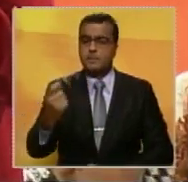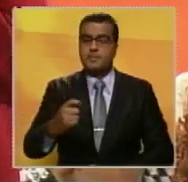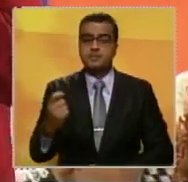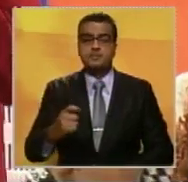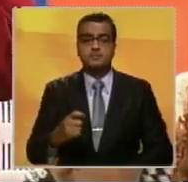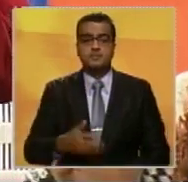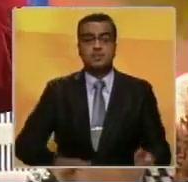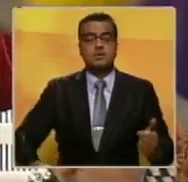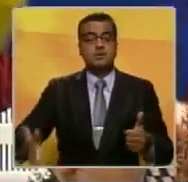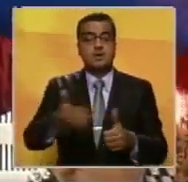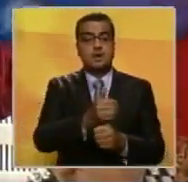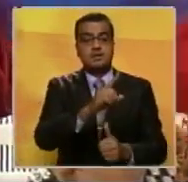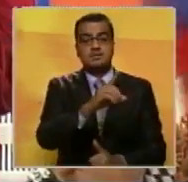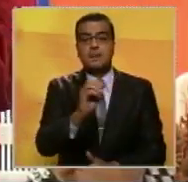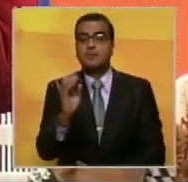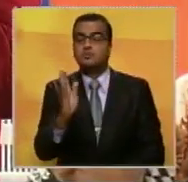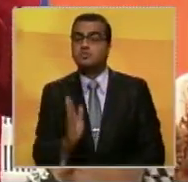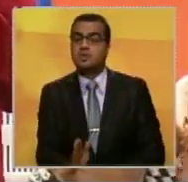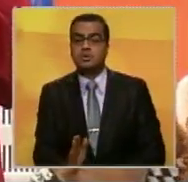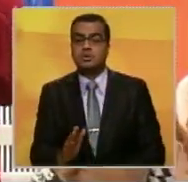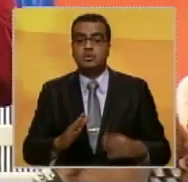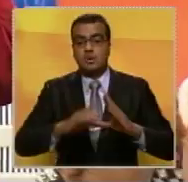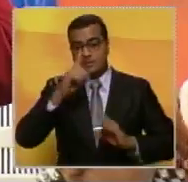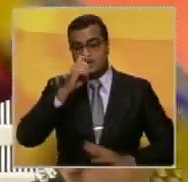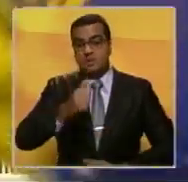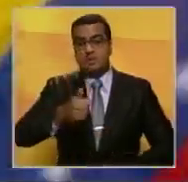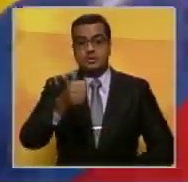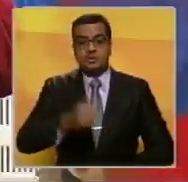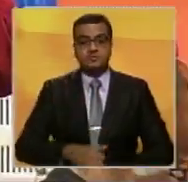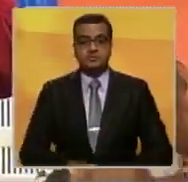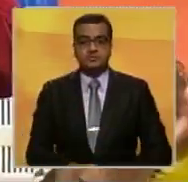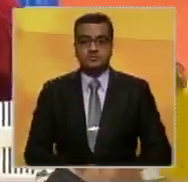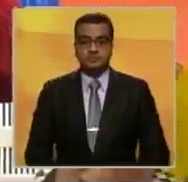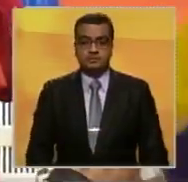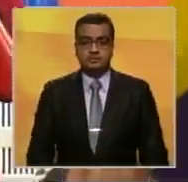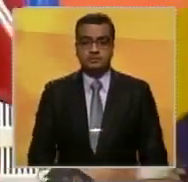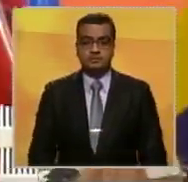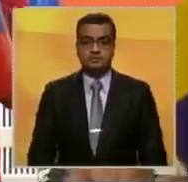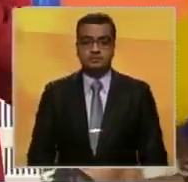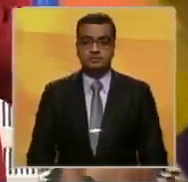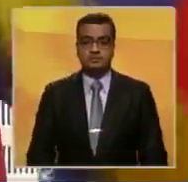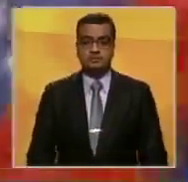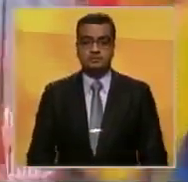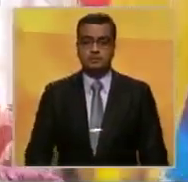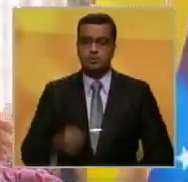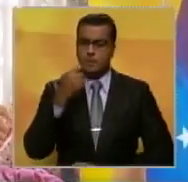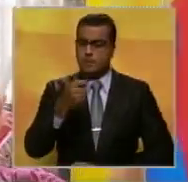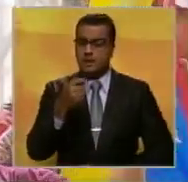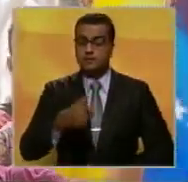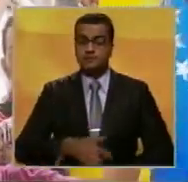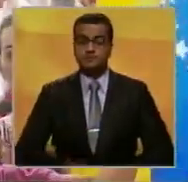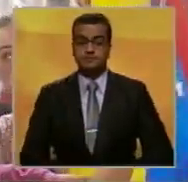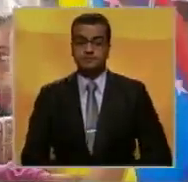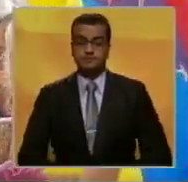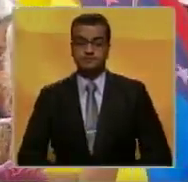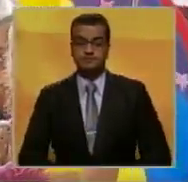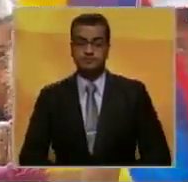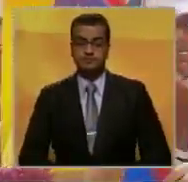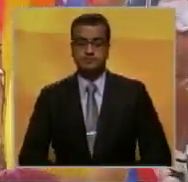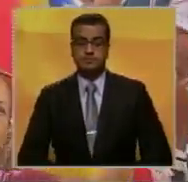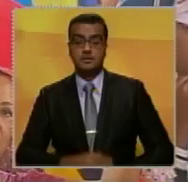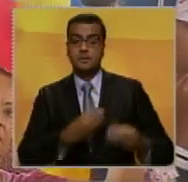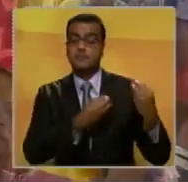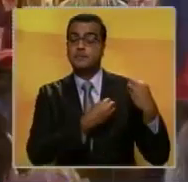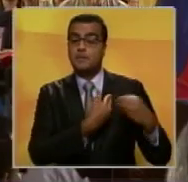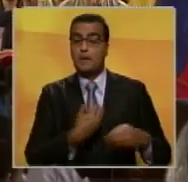meses vamos a llegar al 100% de los adultos mayores. con su pensión. Según Elías Agua, el jefe del